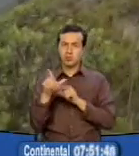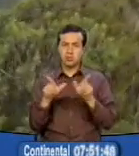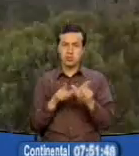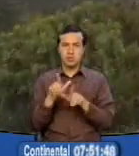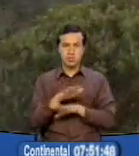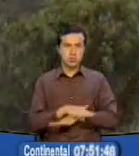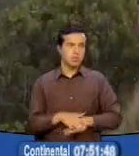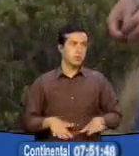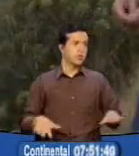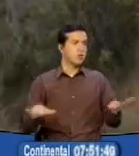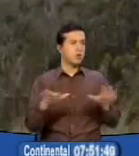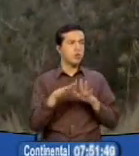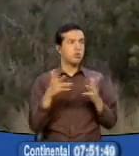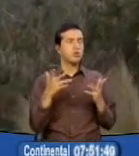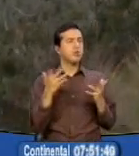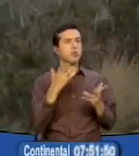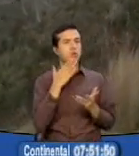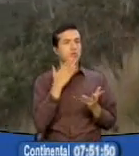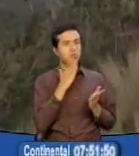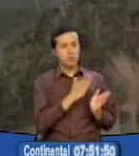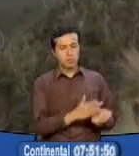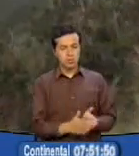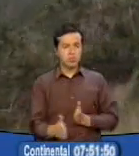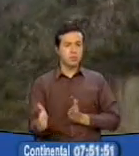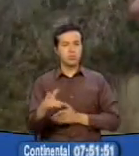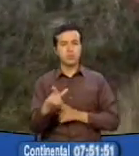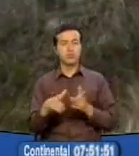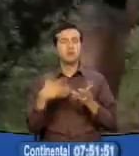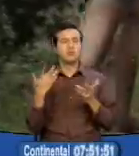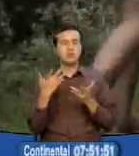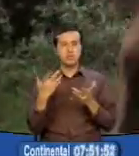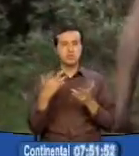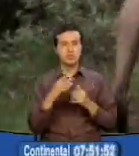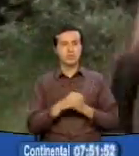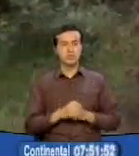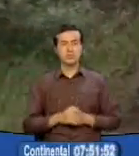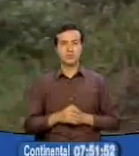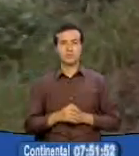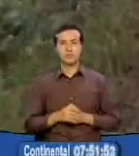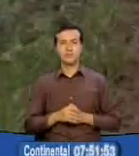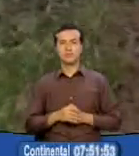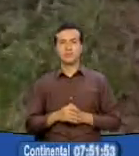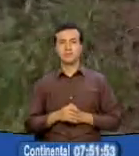el panorama, o eligen el recorrido o eligen el lugar donde se van a desarrollar las válidas?